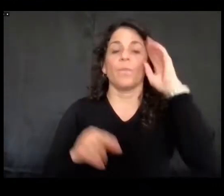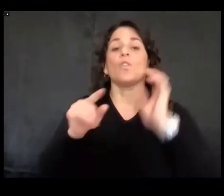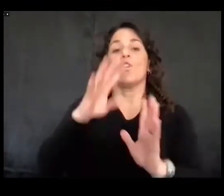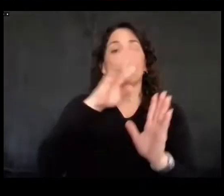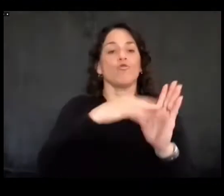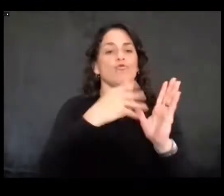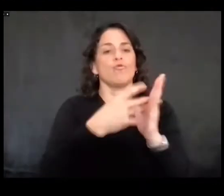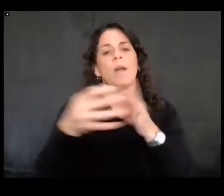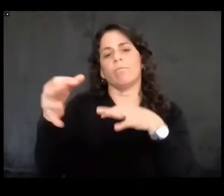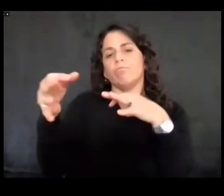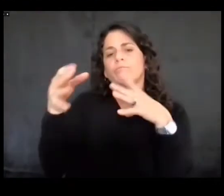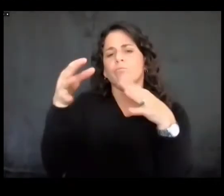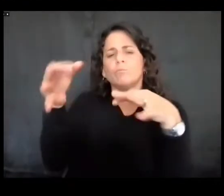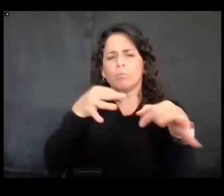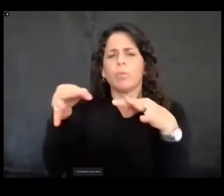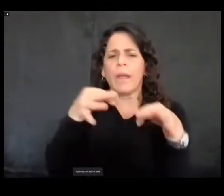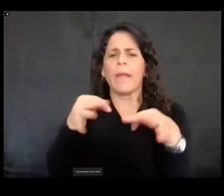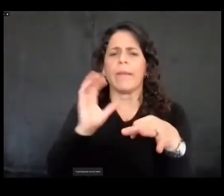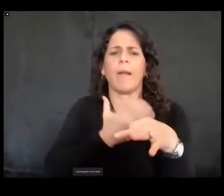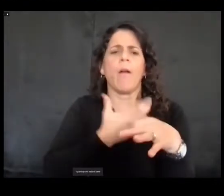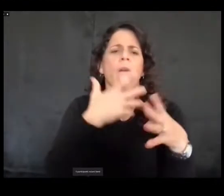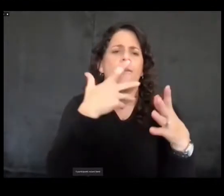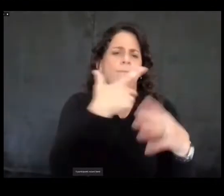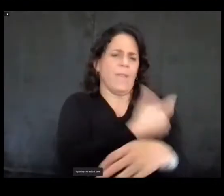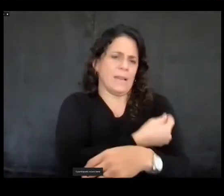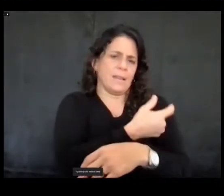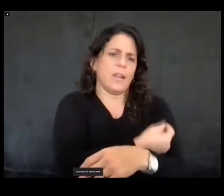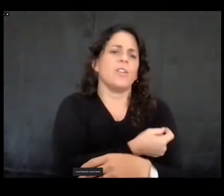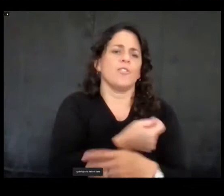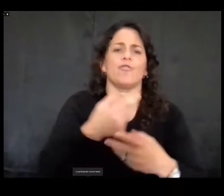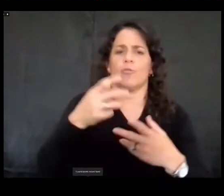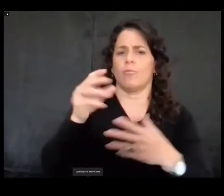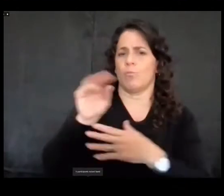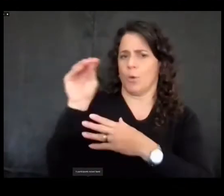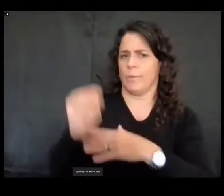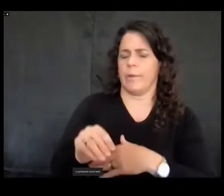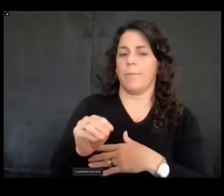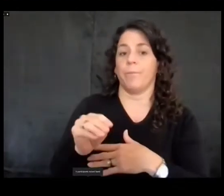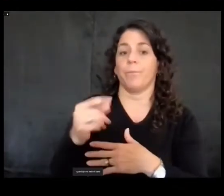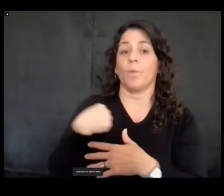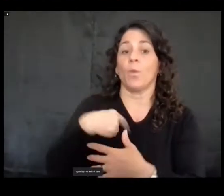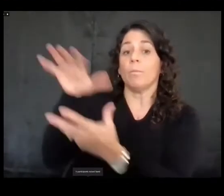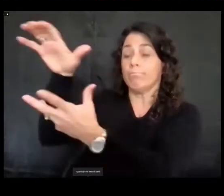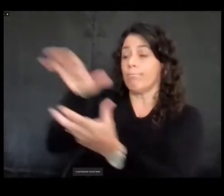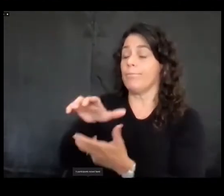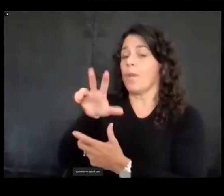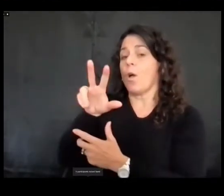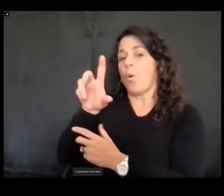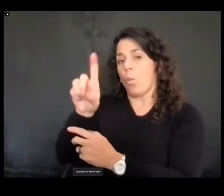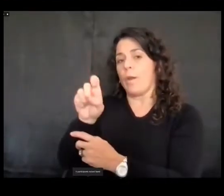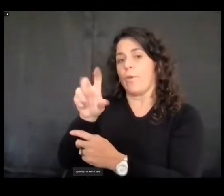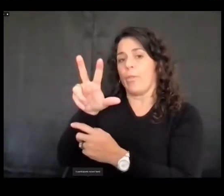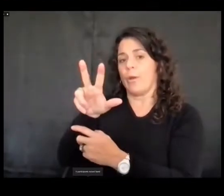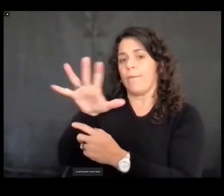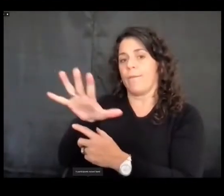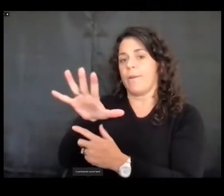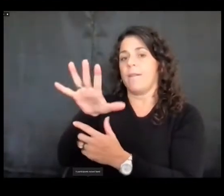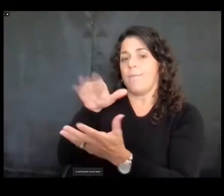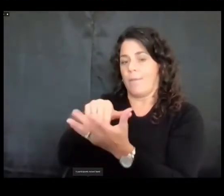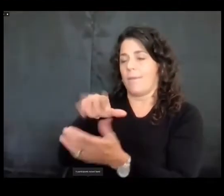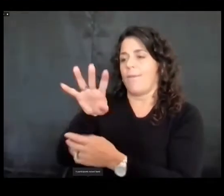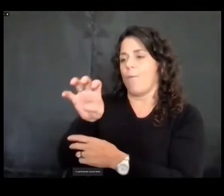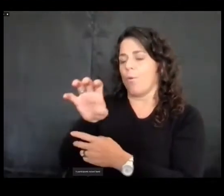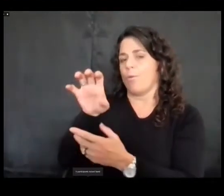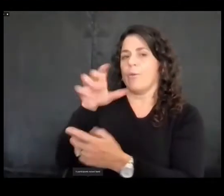en este gráfico describe el promedio de vacunas hemos recibido 135 mil